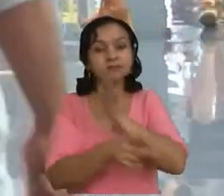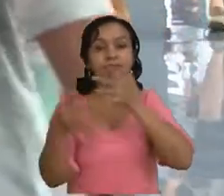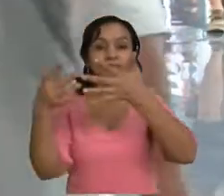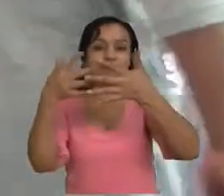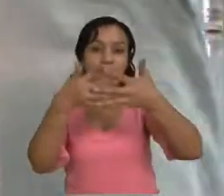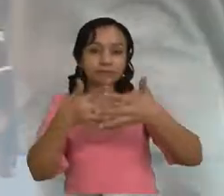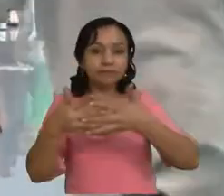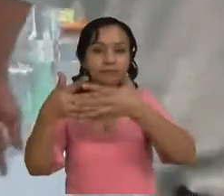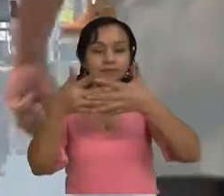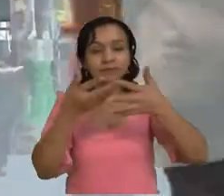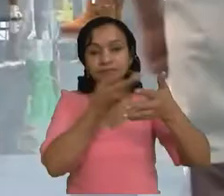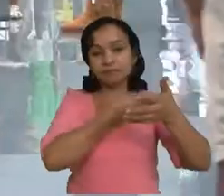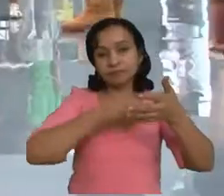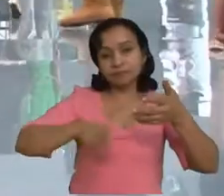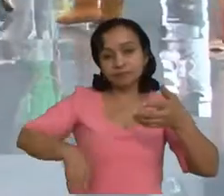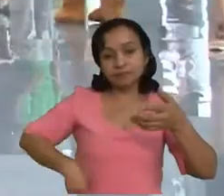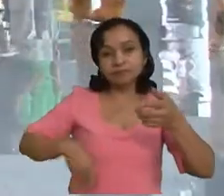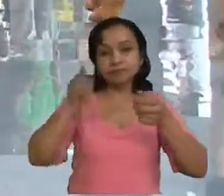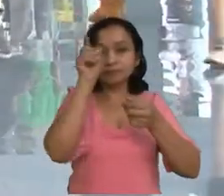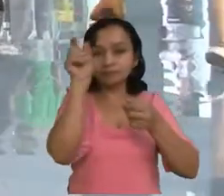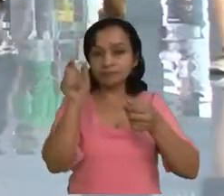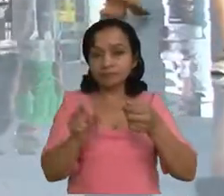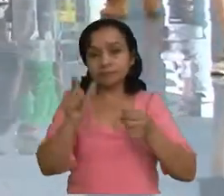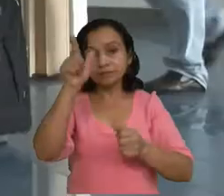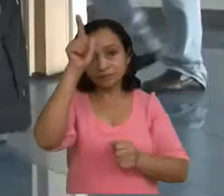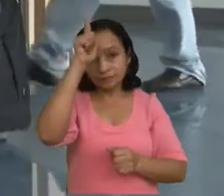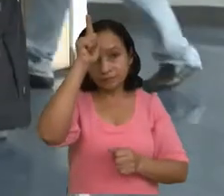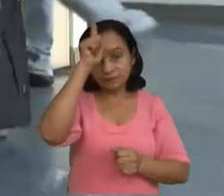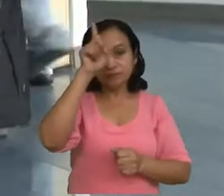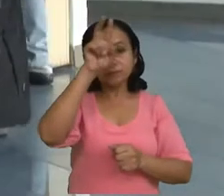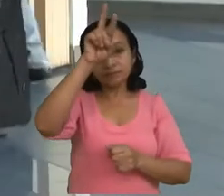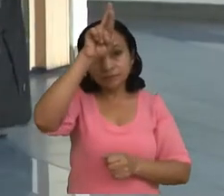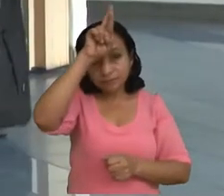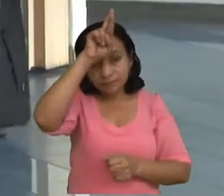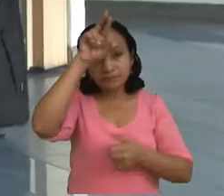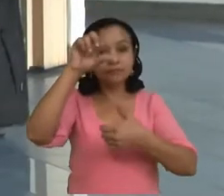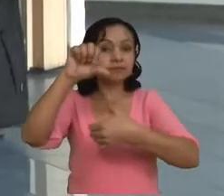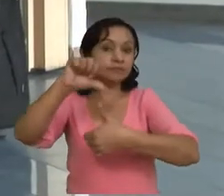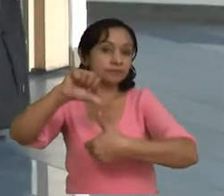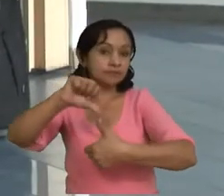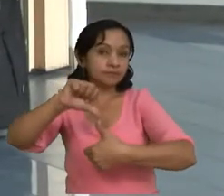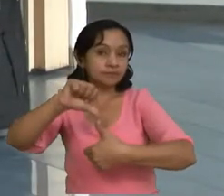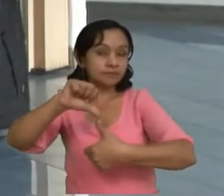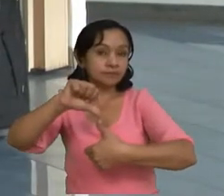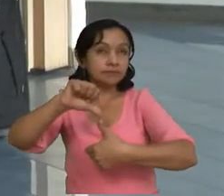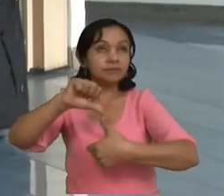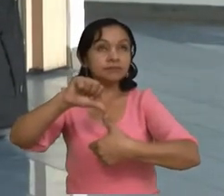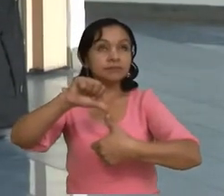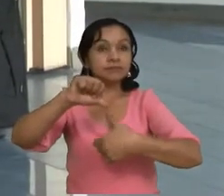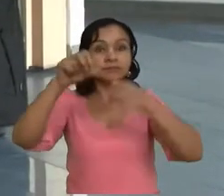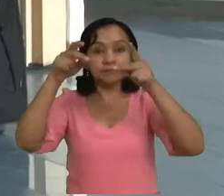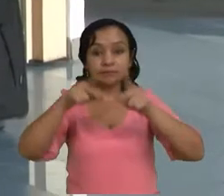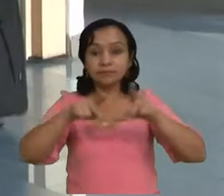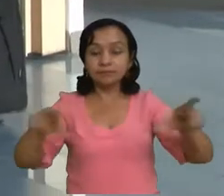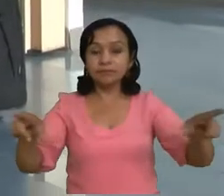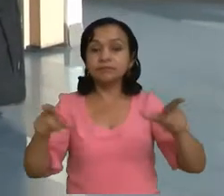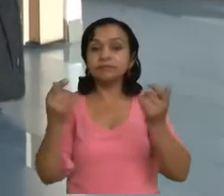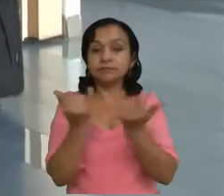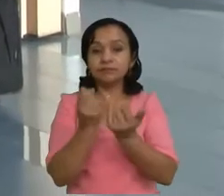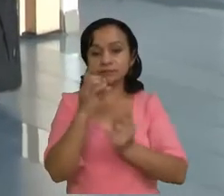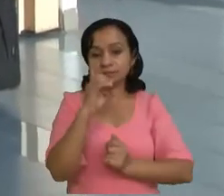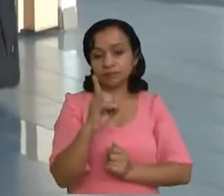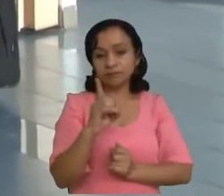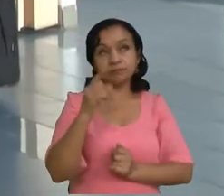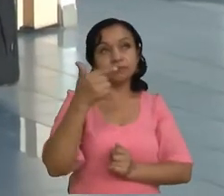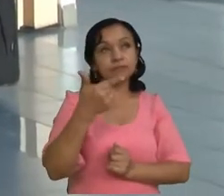Unidos, España, Italia, Alemania, Rusia y Centroamérica. A este plan también se suma la Dirección General de